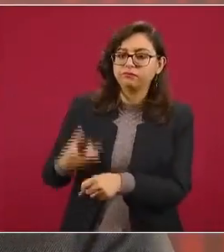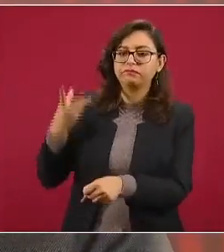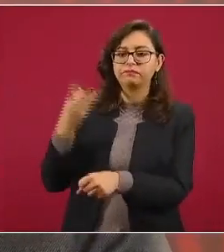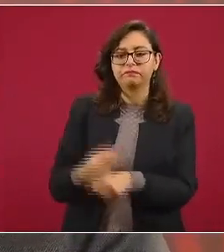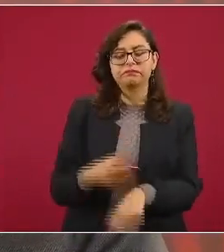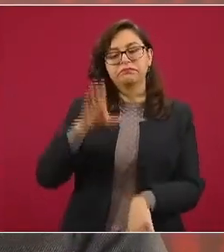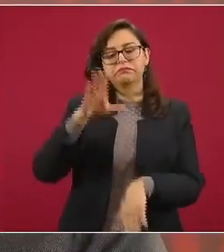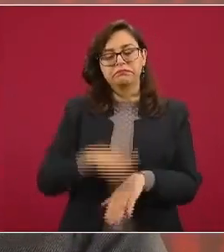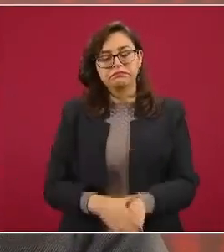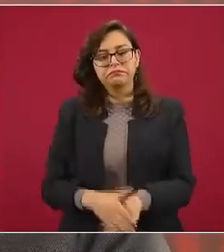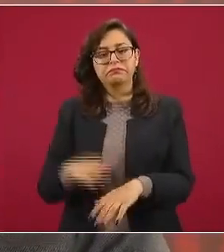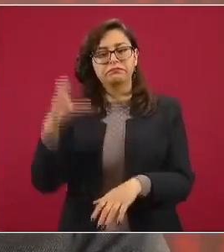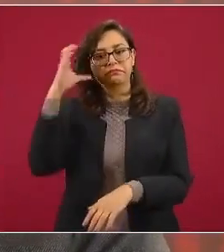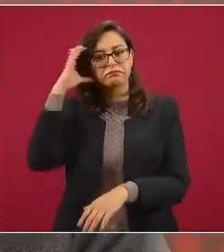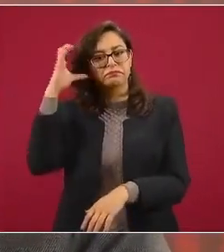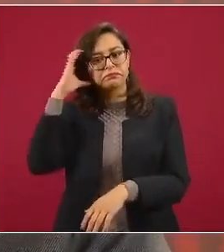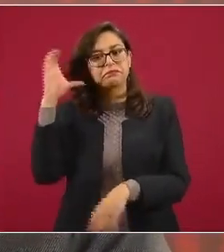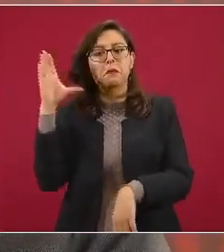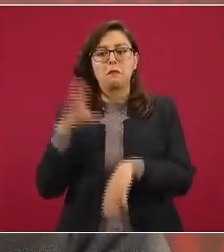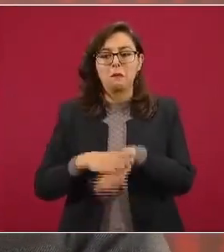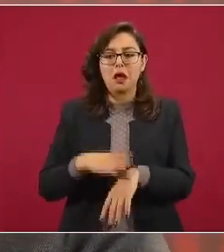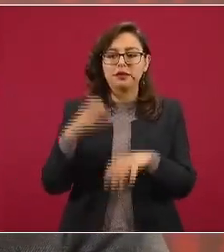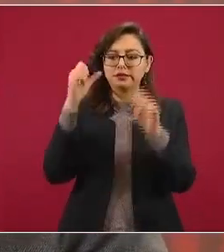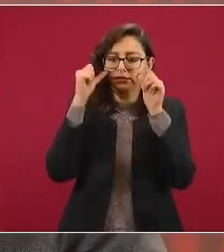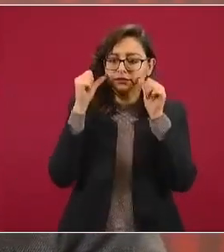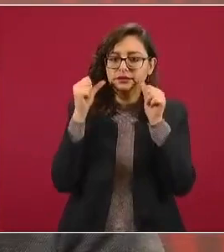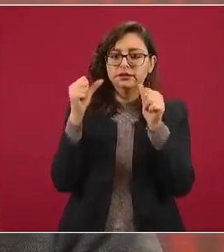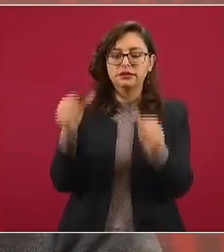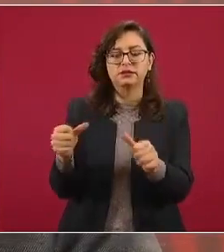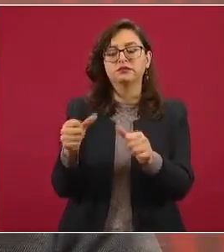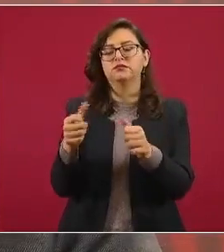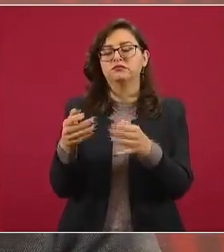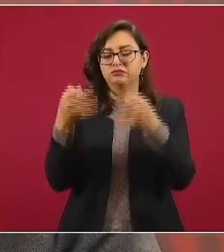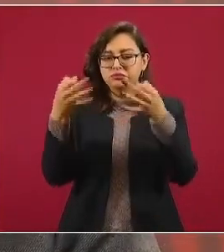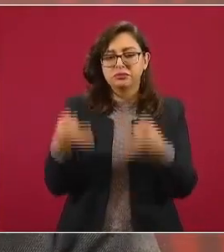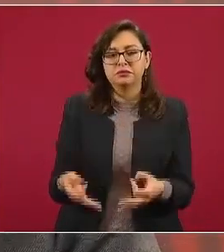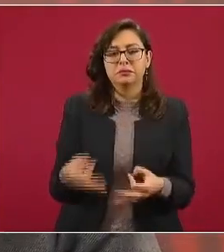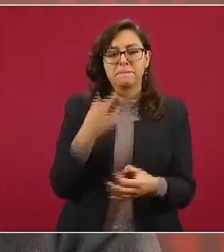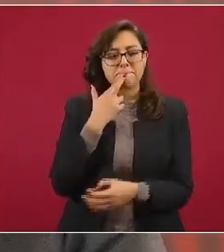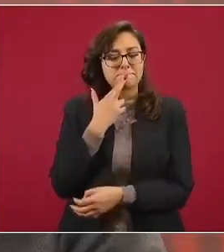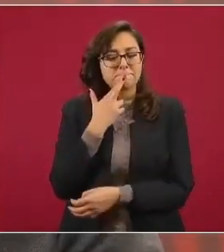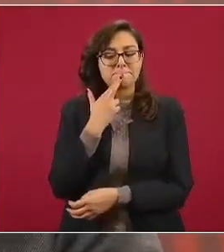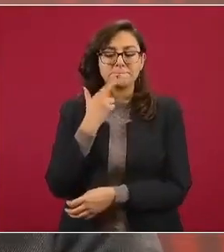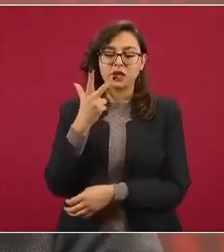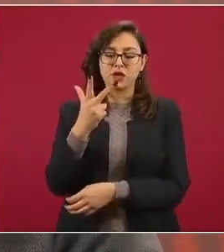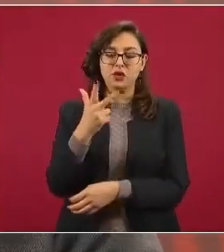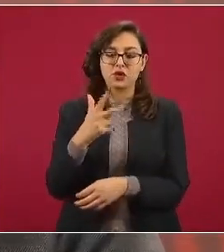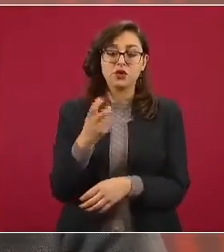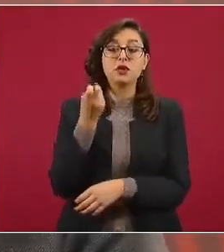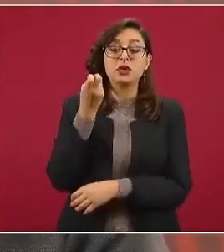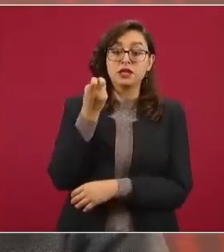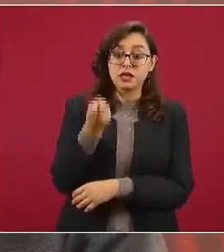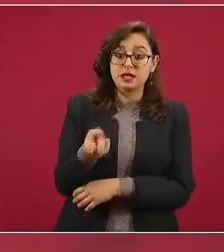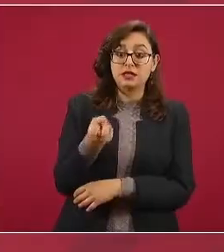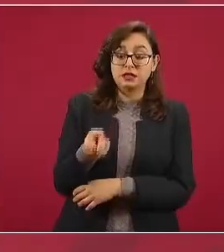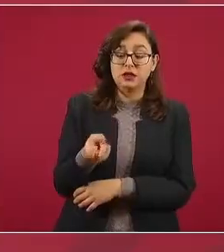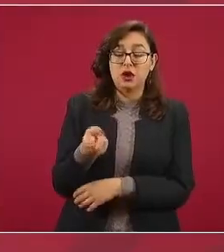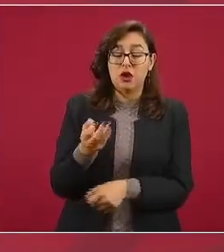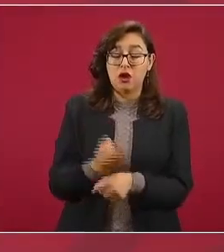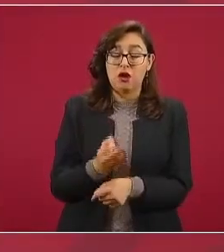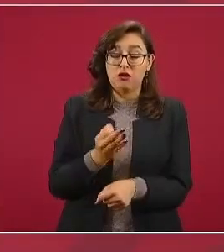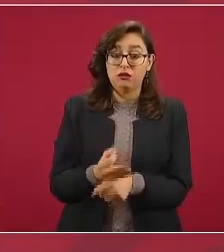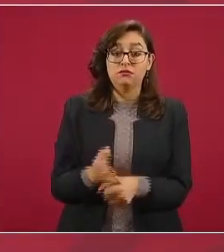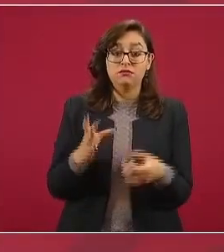atención, y esto lo señalo,